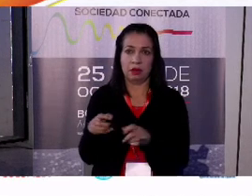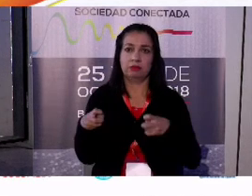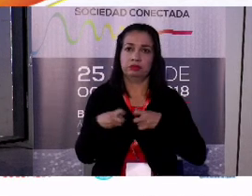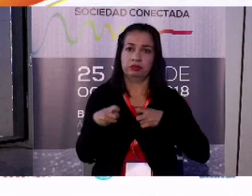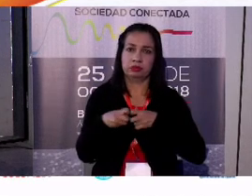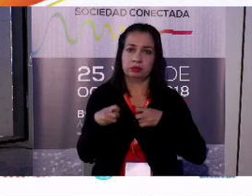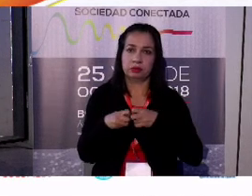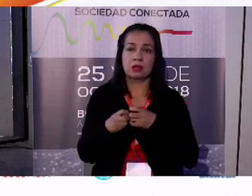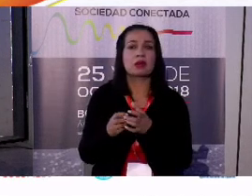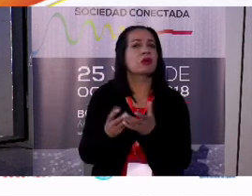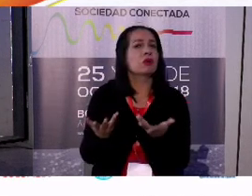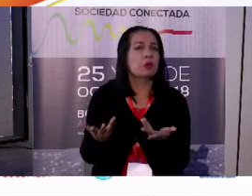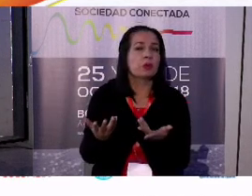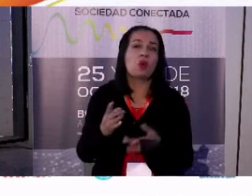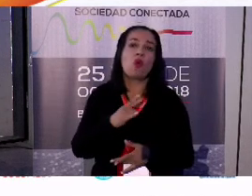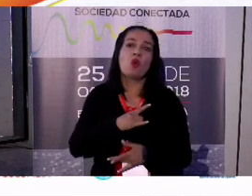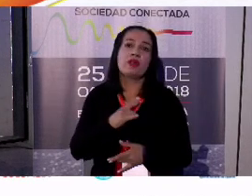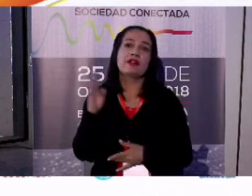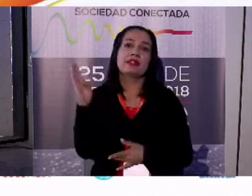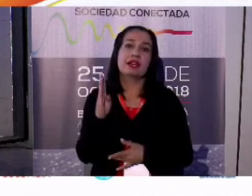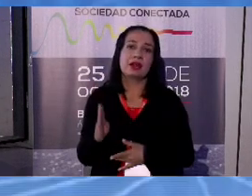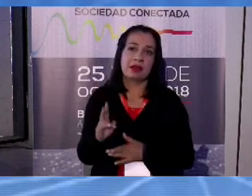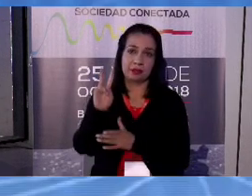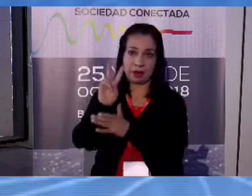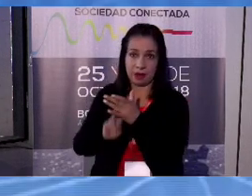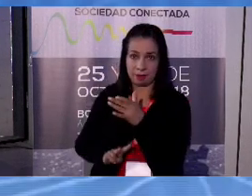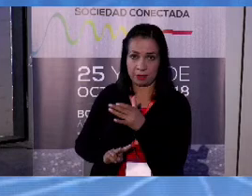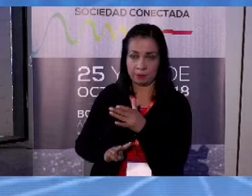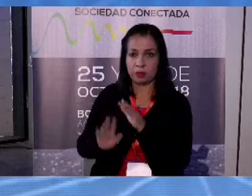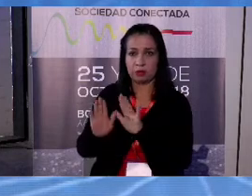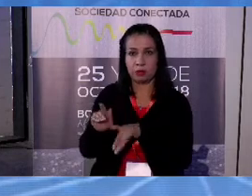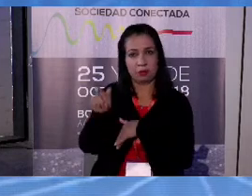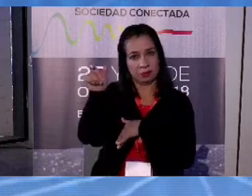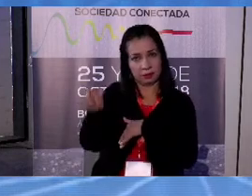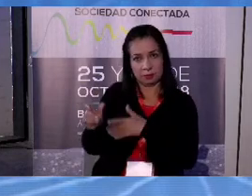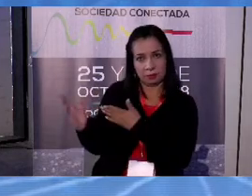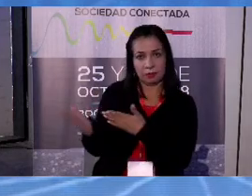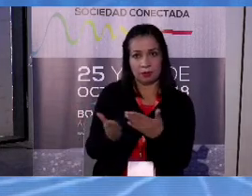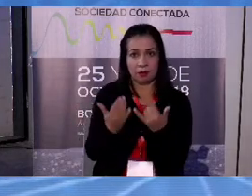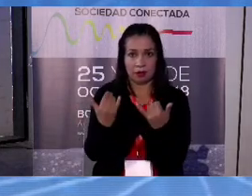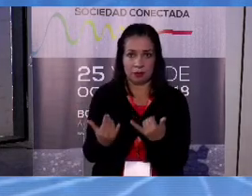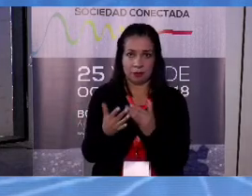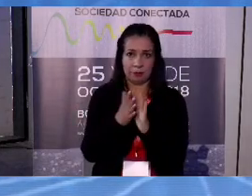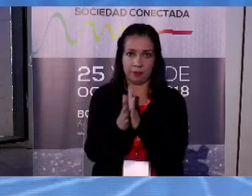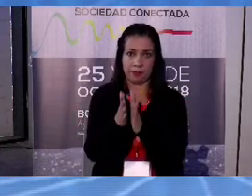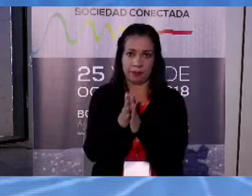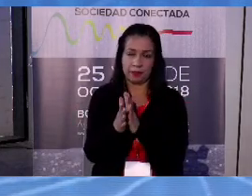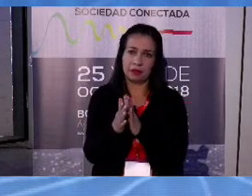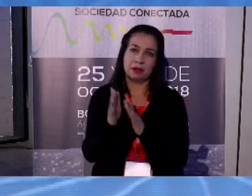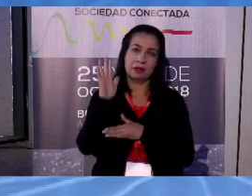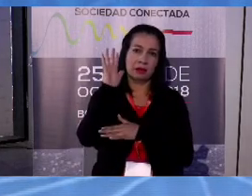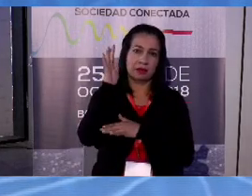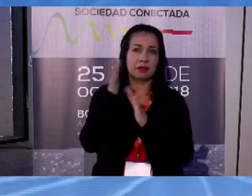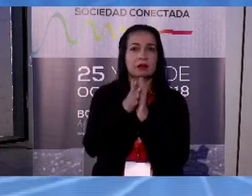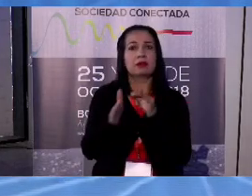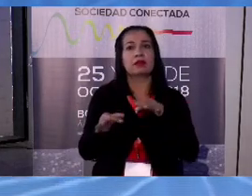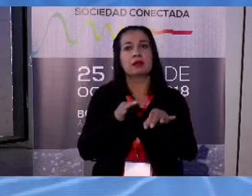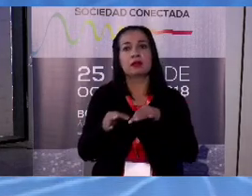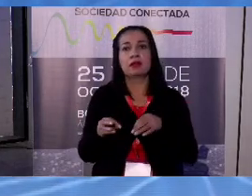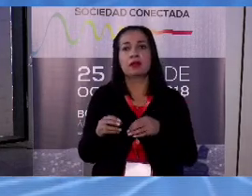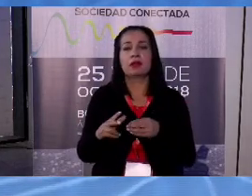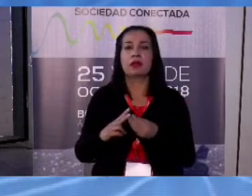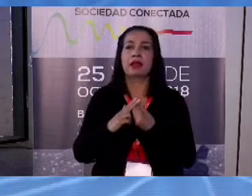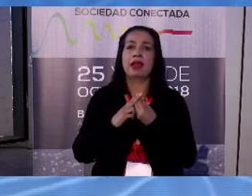ambos por la universidad de Brasilia el señor Souza bienvenido y adelante con su intervención sobre herramientas y técnicas de